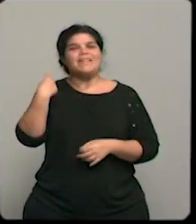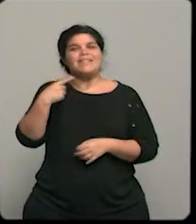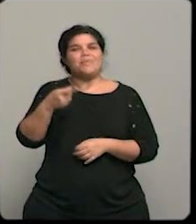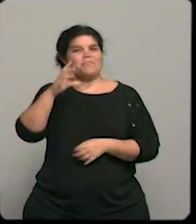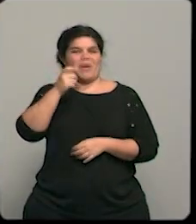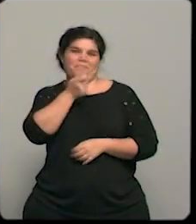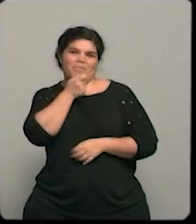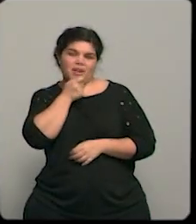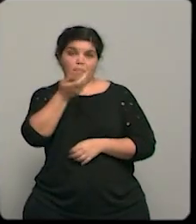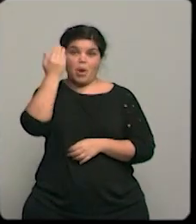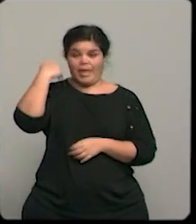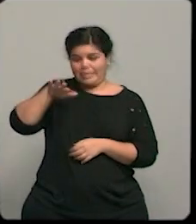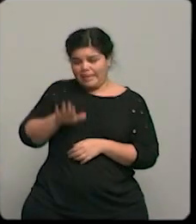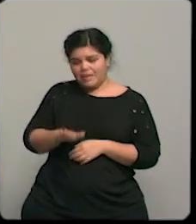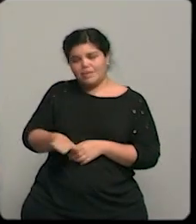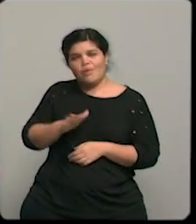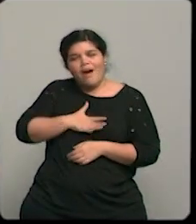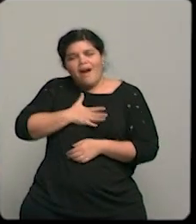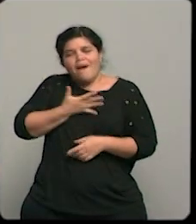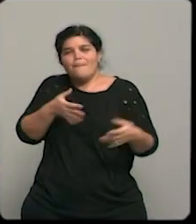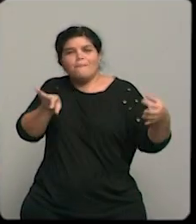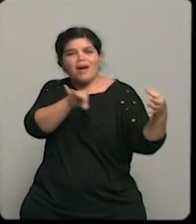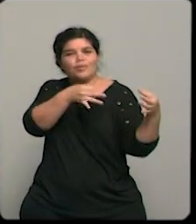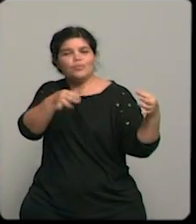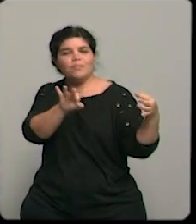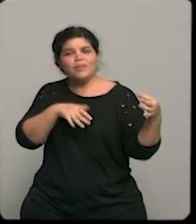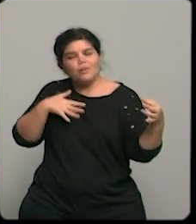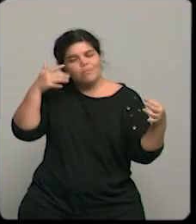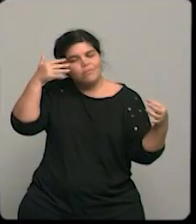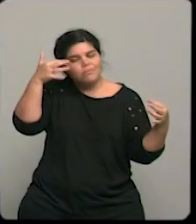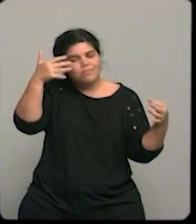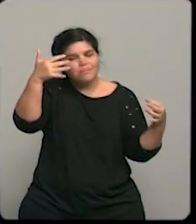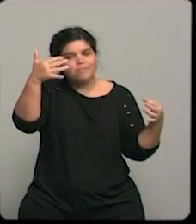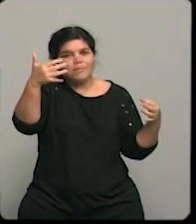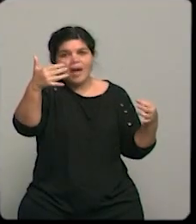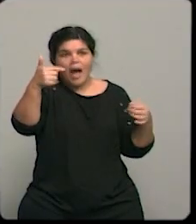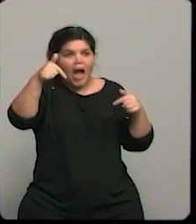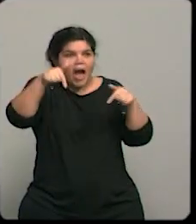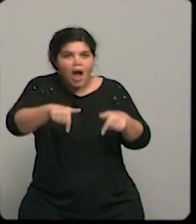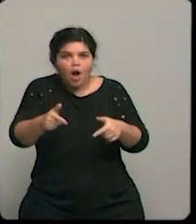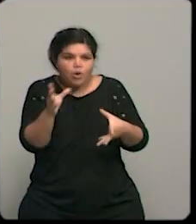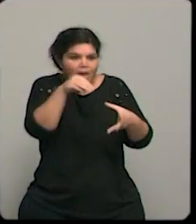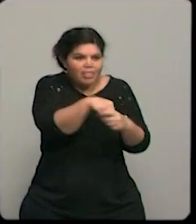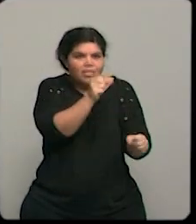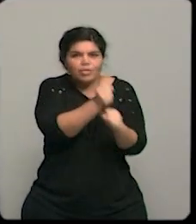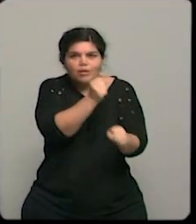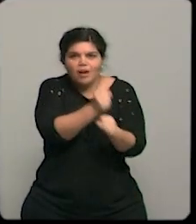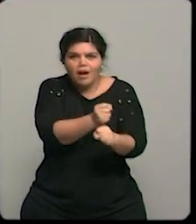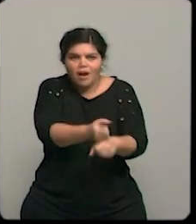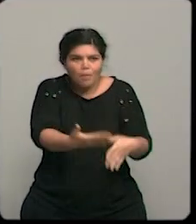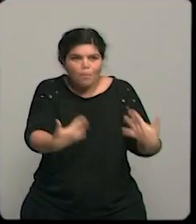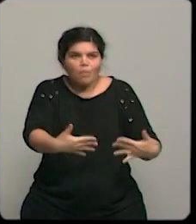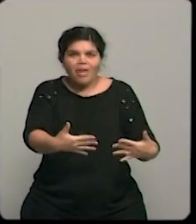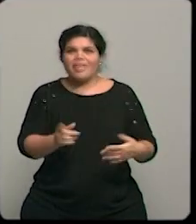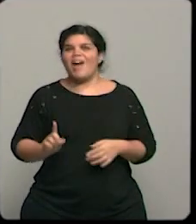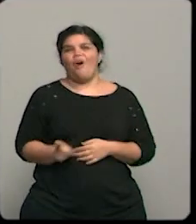de la música, se enamoró de un instrumento, soñó con vivir de eso y tenés esta institución que te lo permite. Claro, que